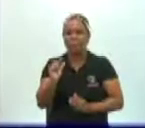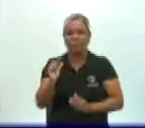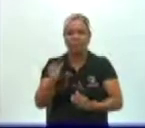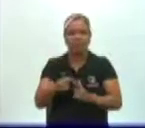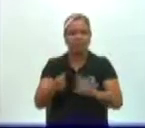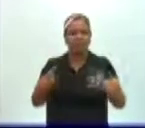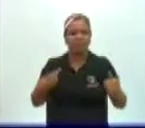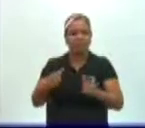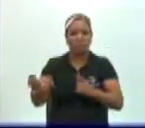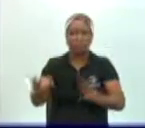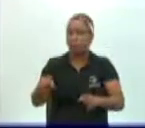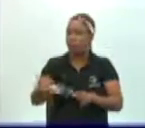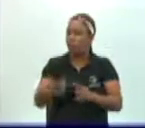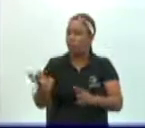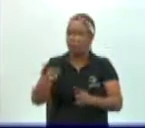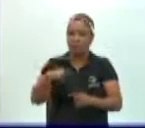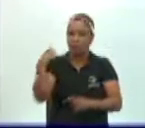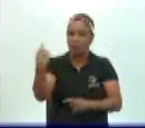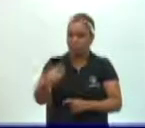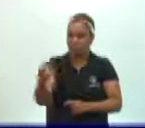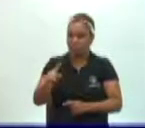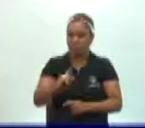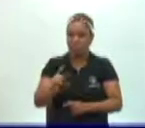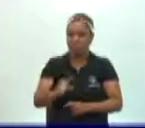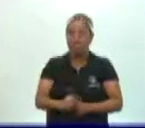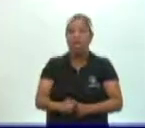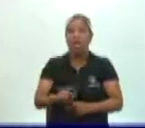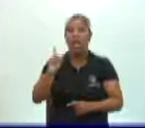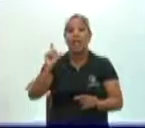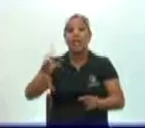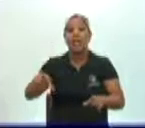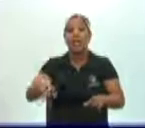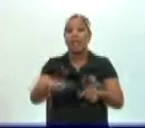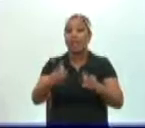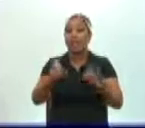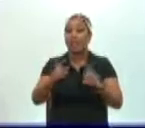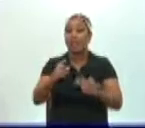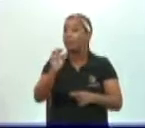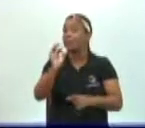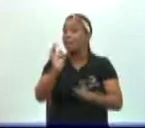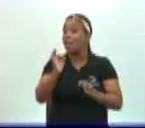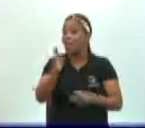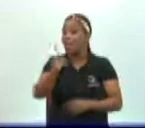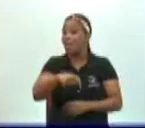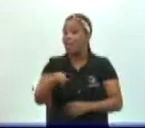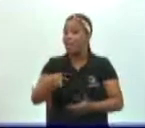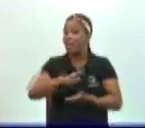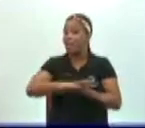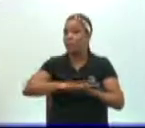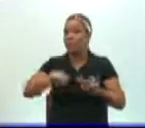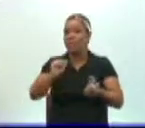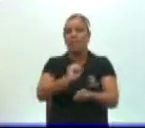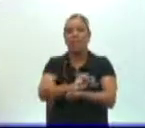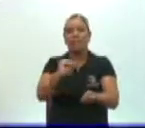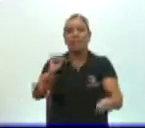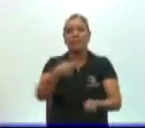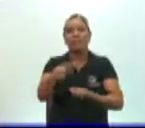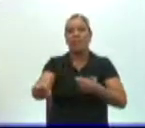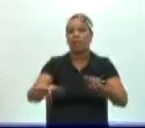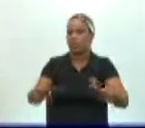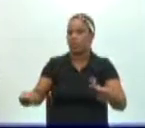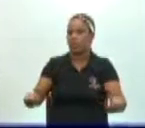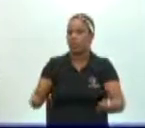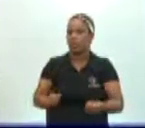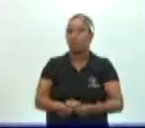fuerza de trabajo. Inglaterra permite la libertad de comercio y la creación en cada colonia de leyes y